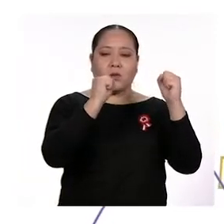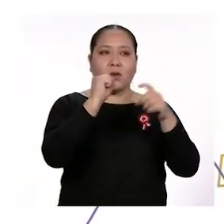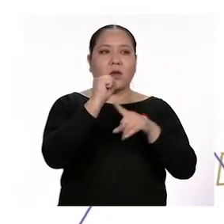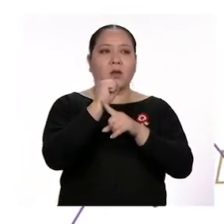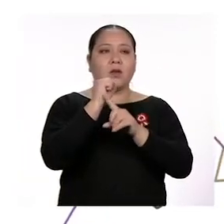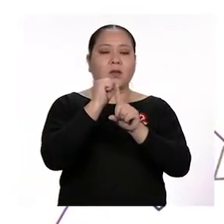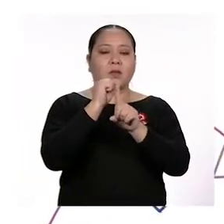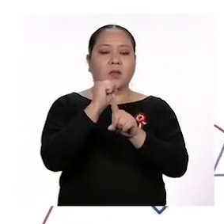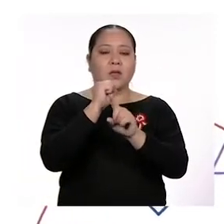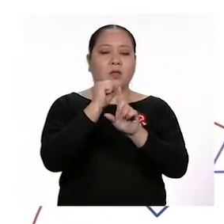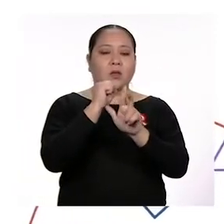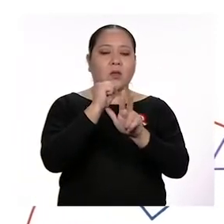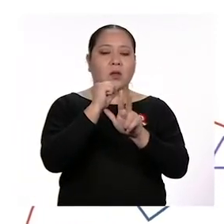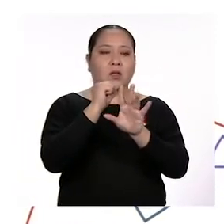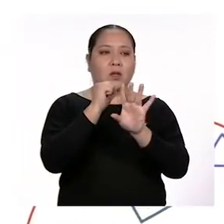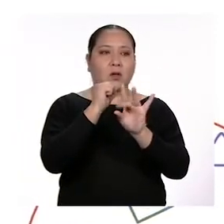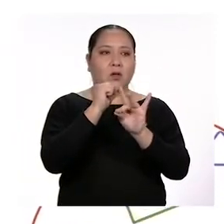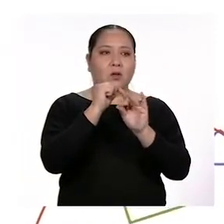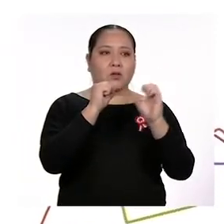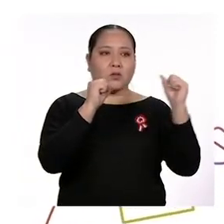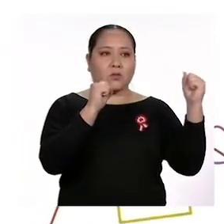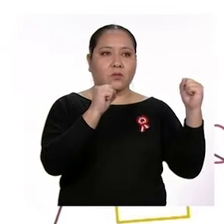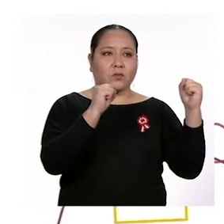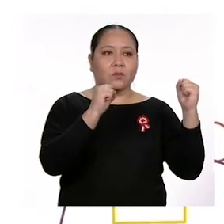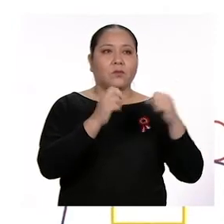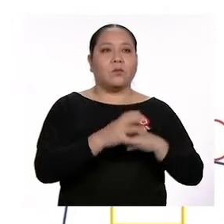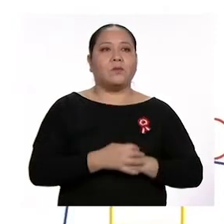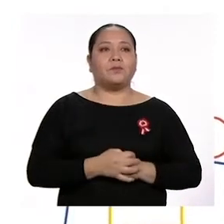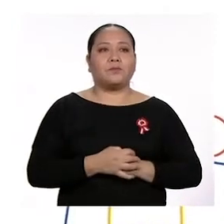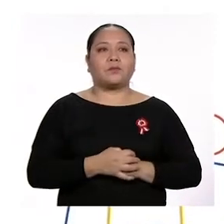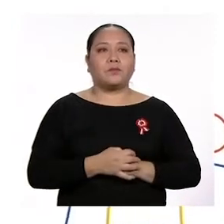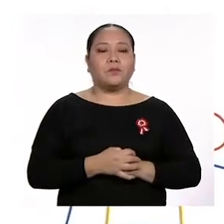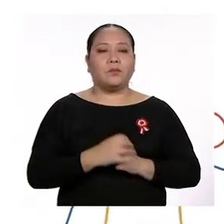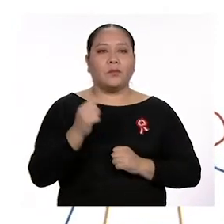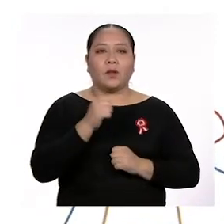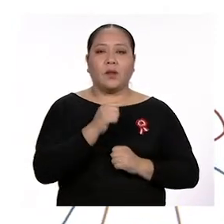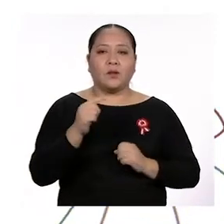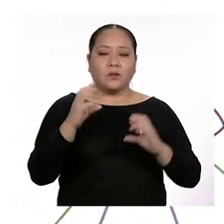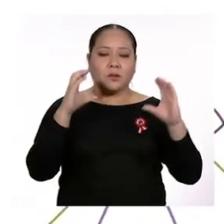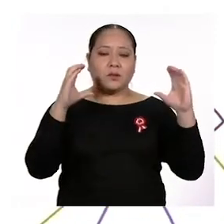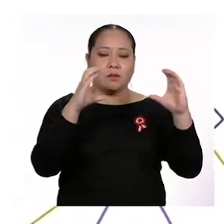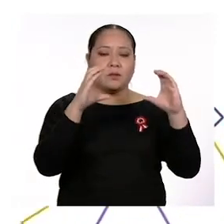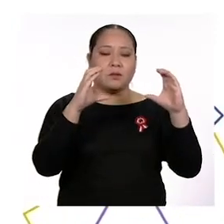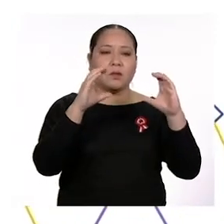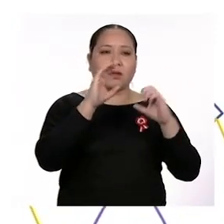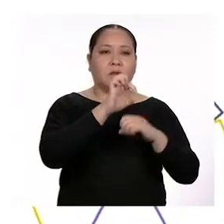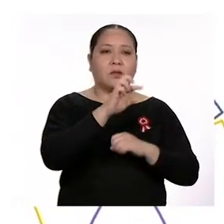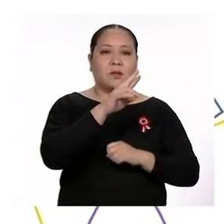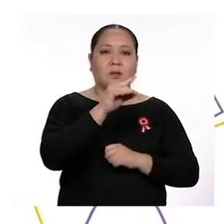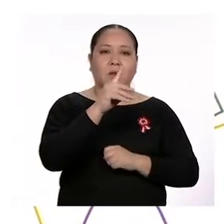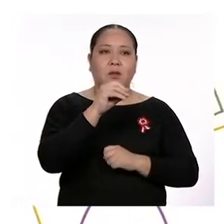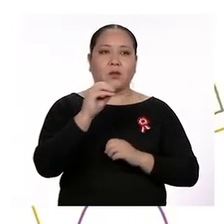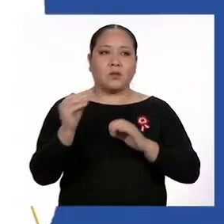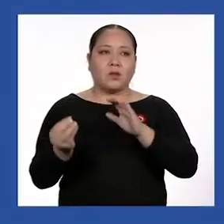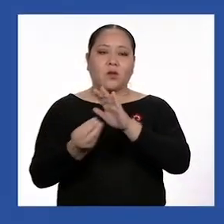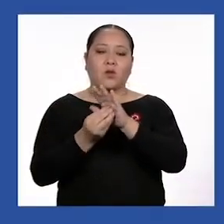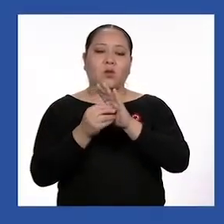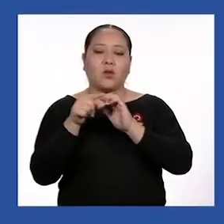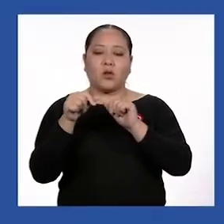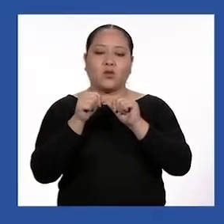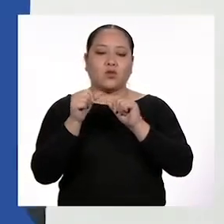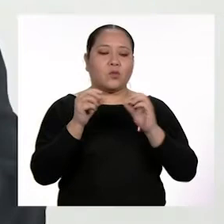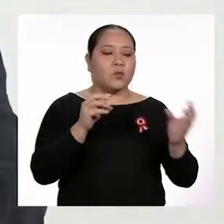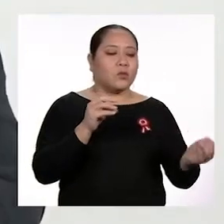138. Igual a lo que pasó con junio y mayo, este es un intervalo cerrado, porque incluimos los números de los